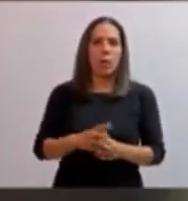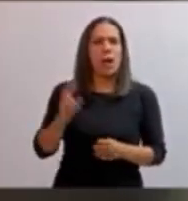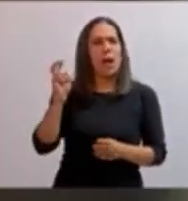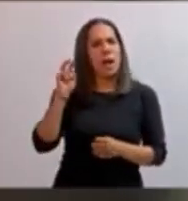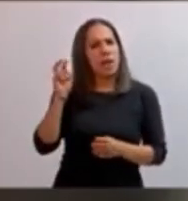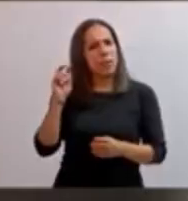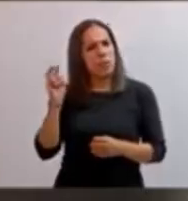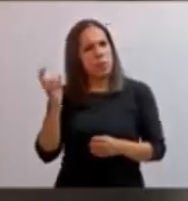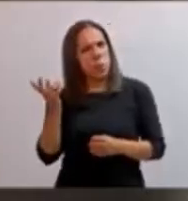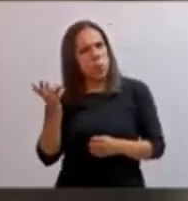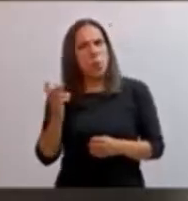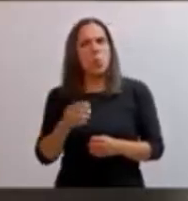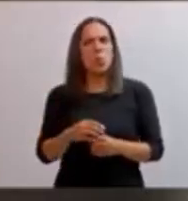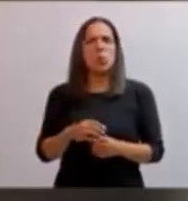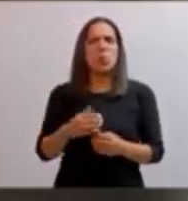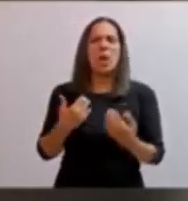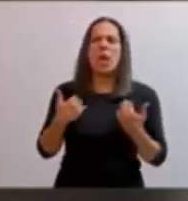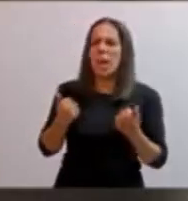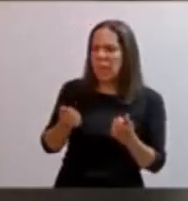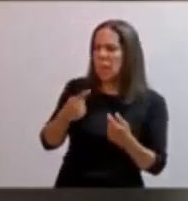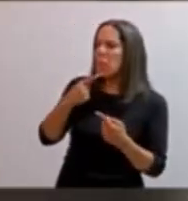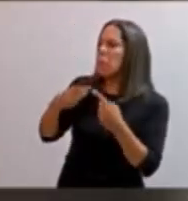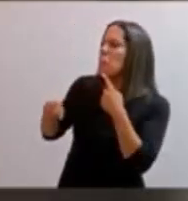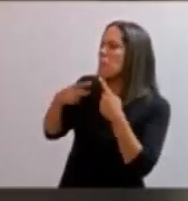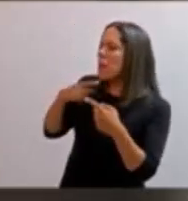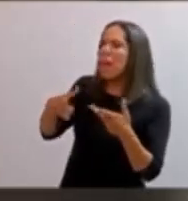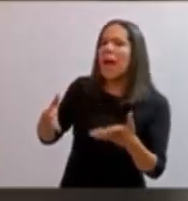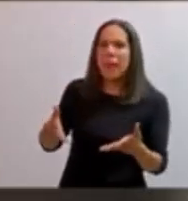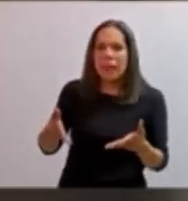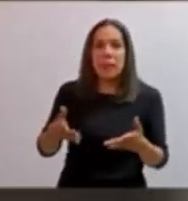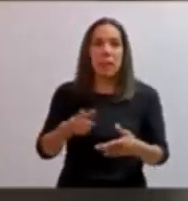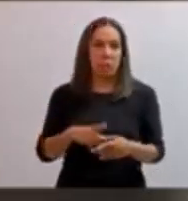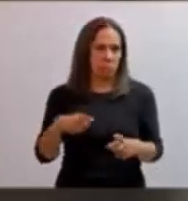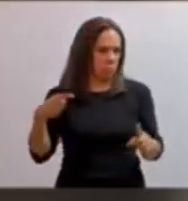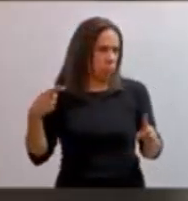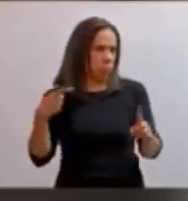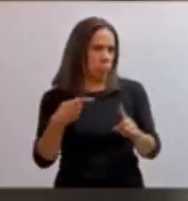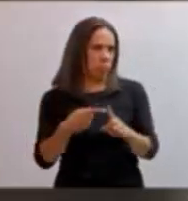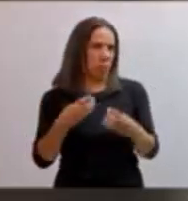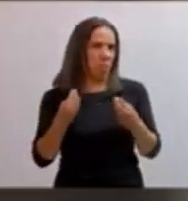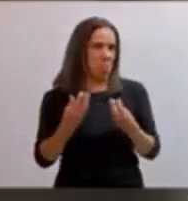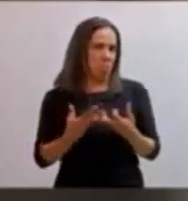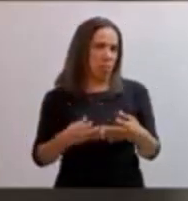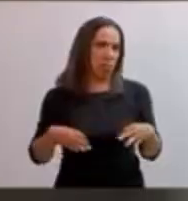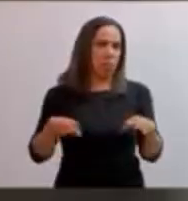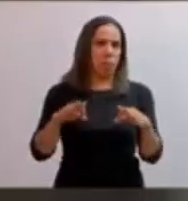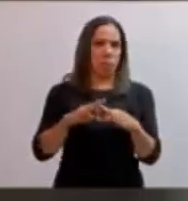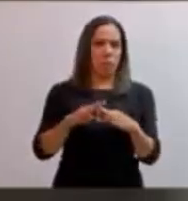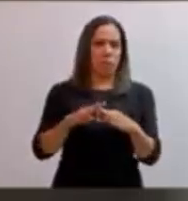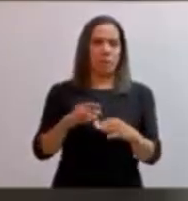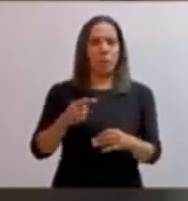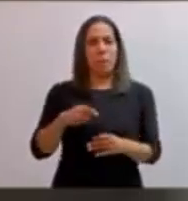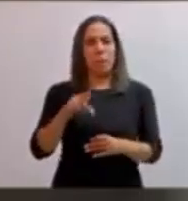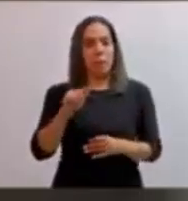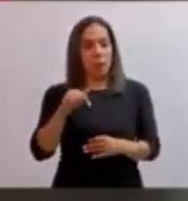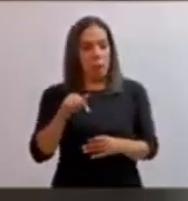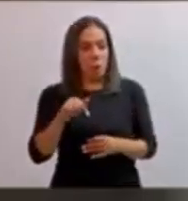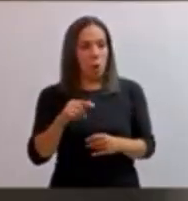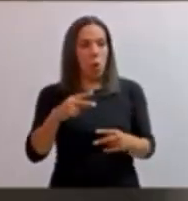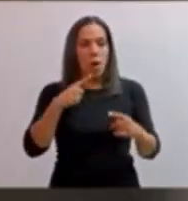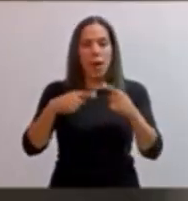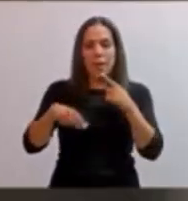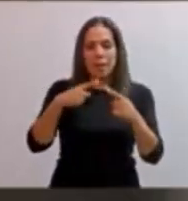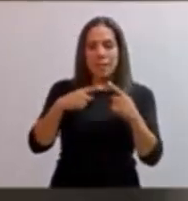eso me parece, compañeras, que es un gran reto, ¿no? Y justo en este conversatorio, pues